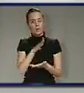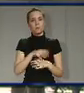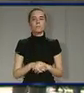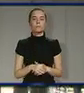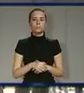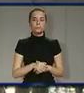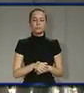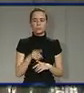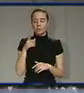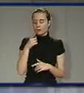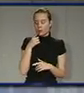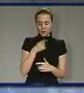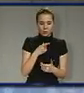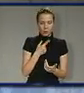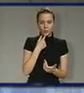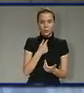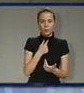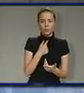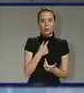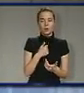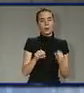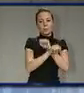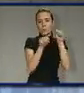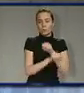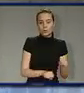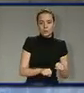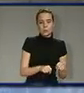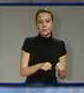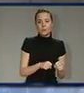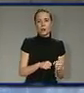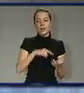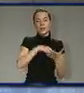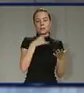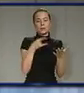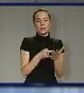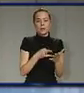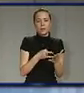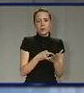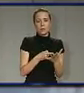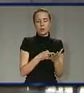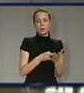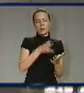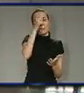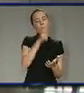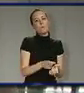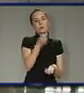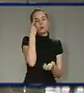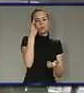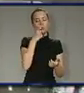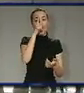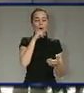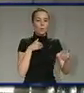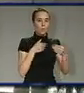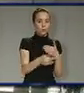Tácticamente no se puede llevar a cabo desde ese punto de vista... ...y estratégicamente para los estudiantes de los próximos